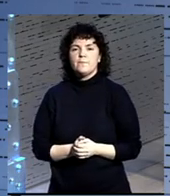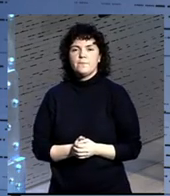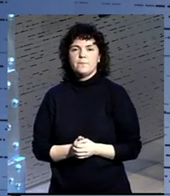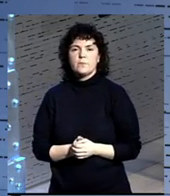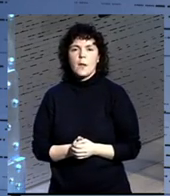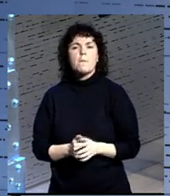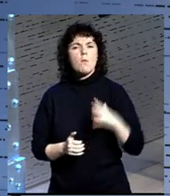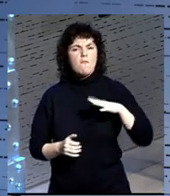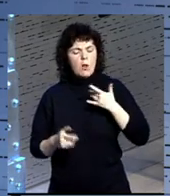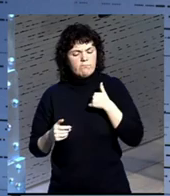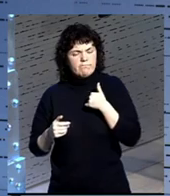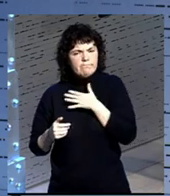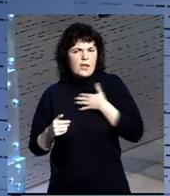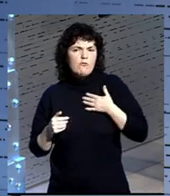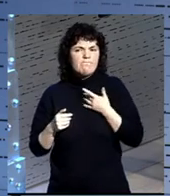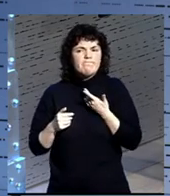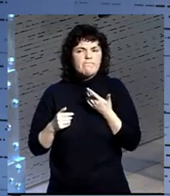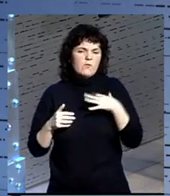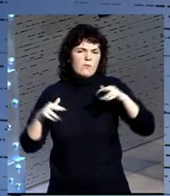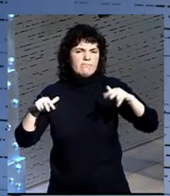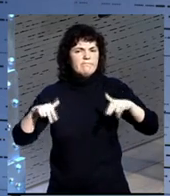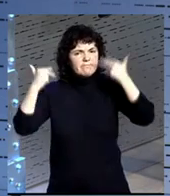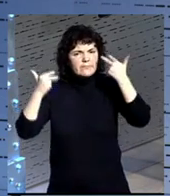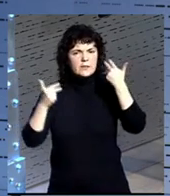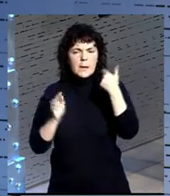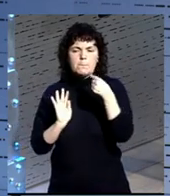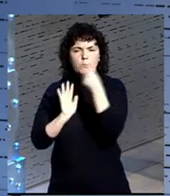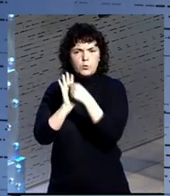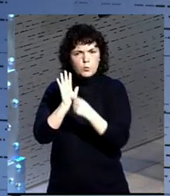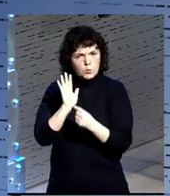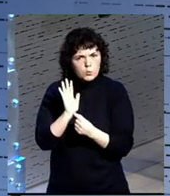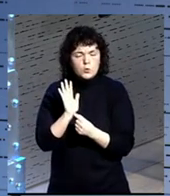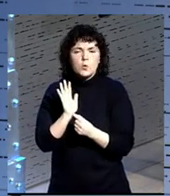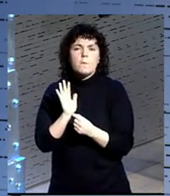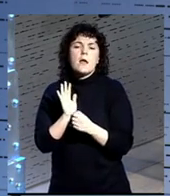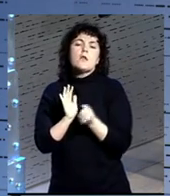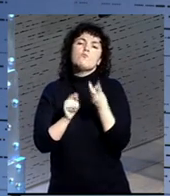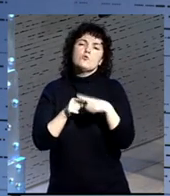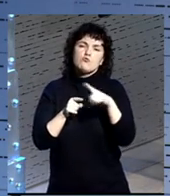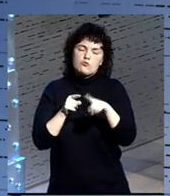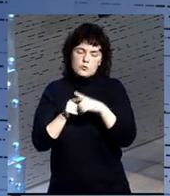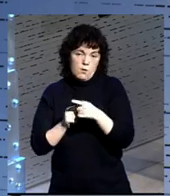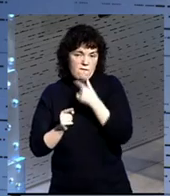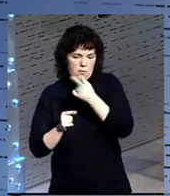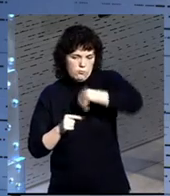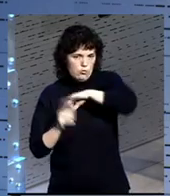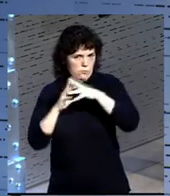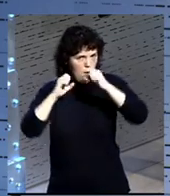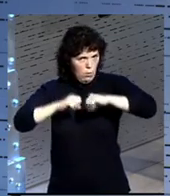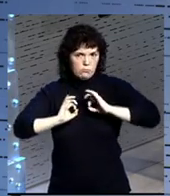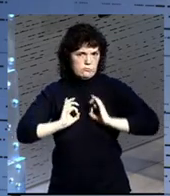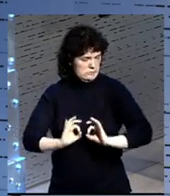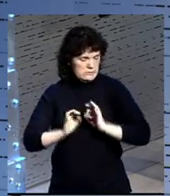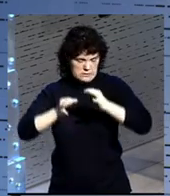Pero déjenme que señale un par de elementos en los que fácilmente podríamos estar todos de acuerdo, ¿no?